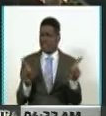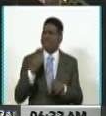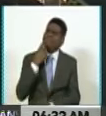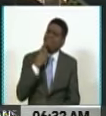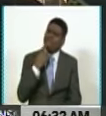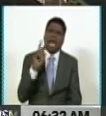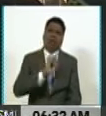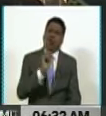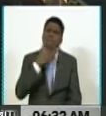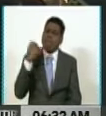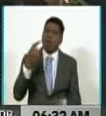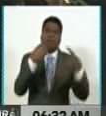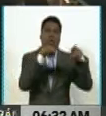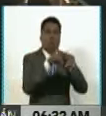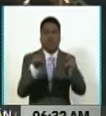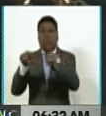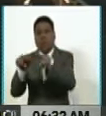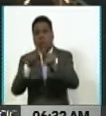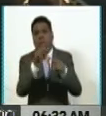nuestro país.